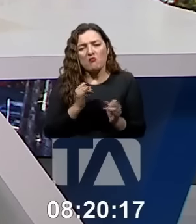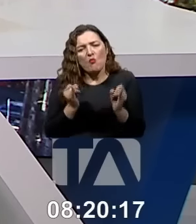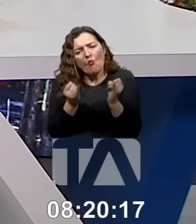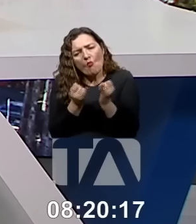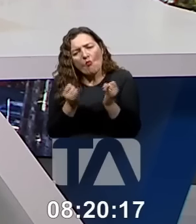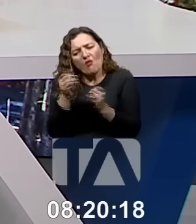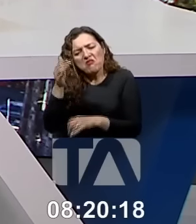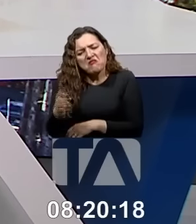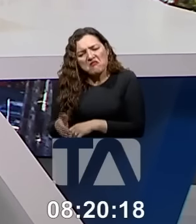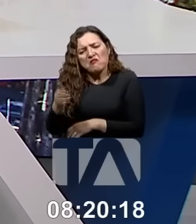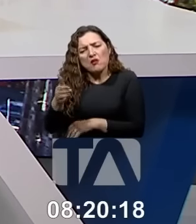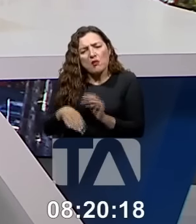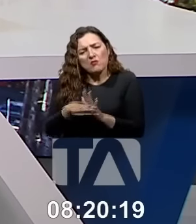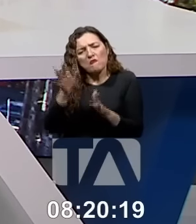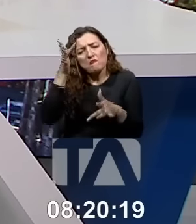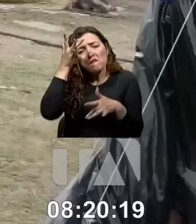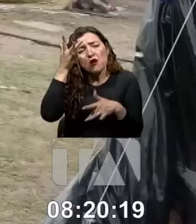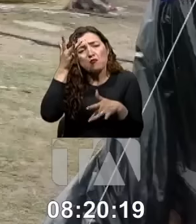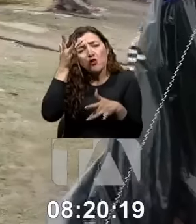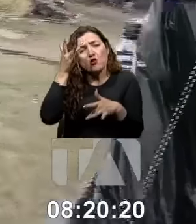la mayor parte de ellos enfermos.